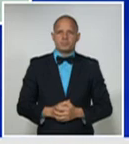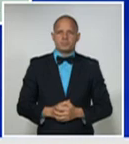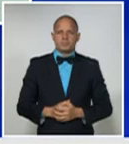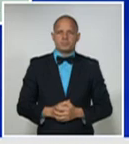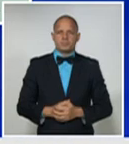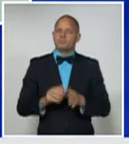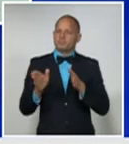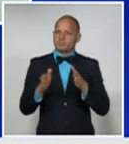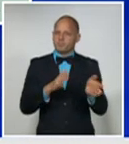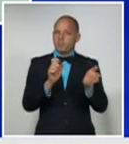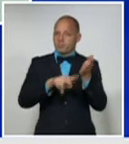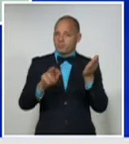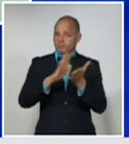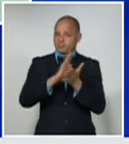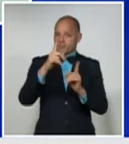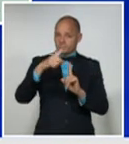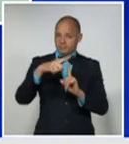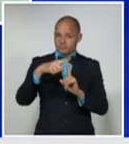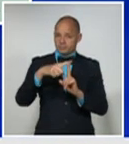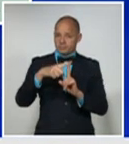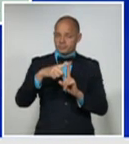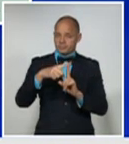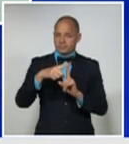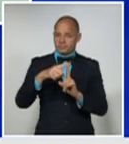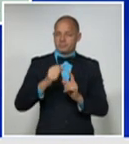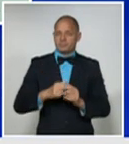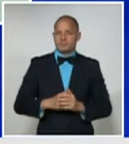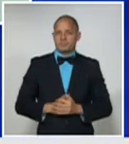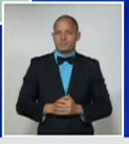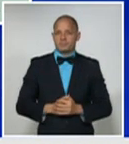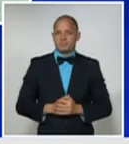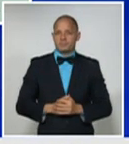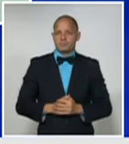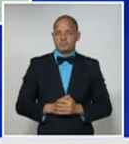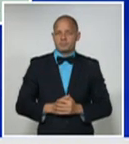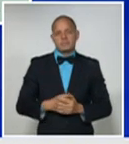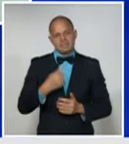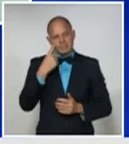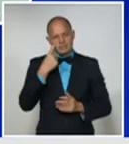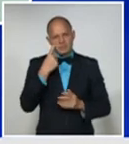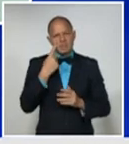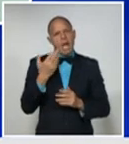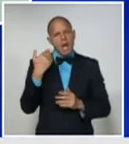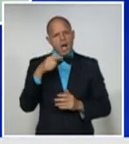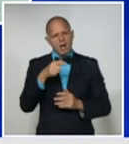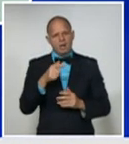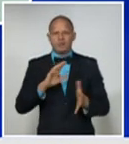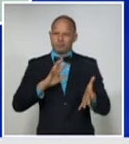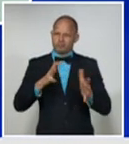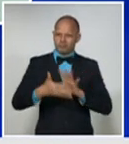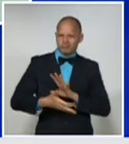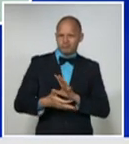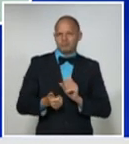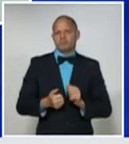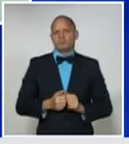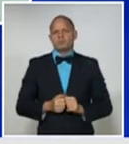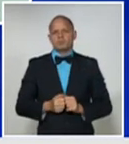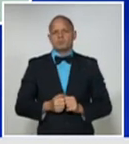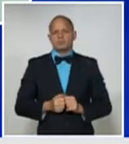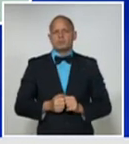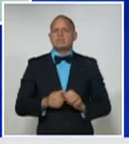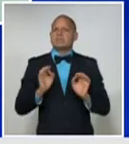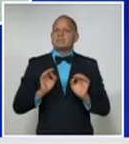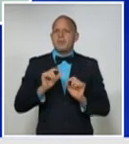Matanzas, que es una provincia que, no obstante las complejidades epidemiológicas, el movimiento